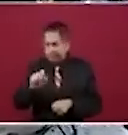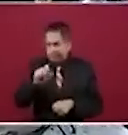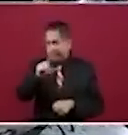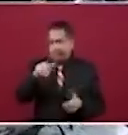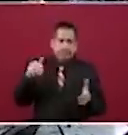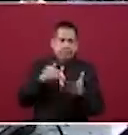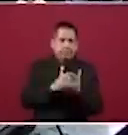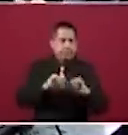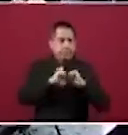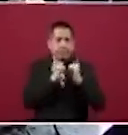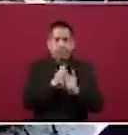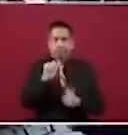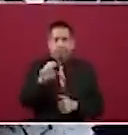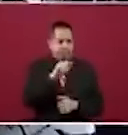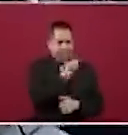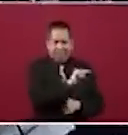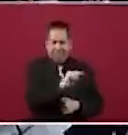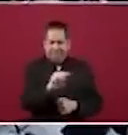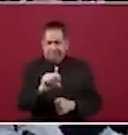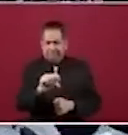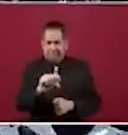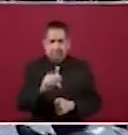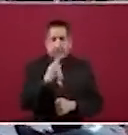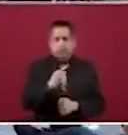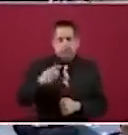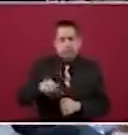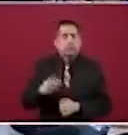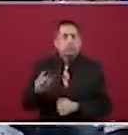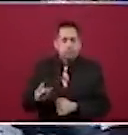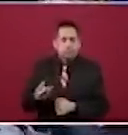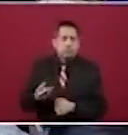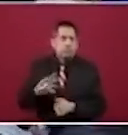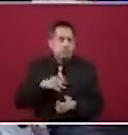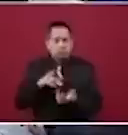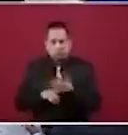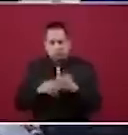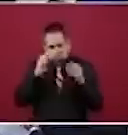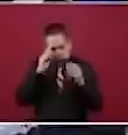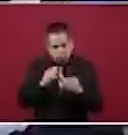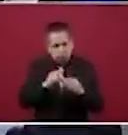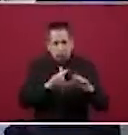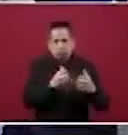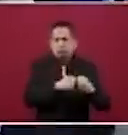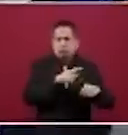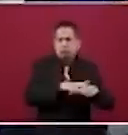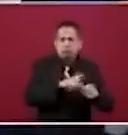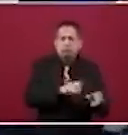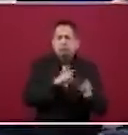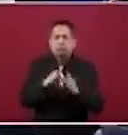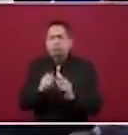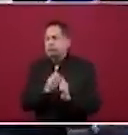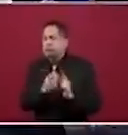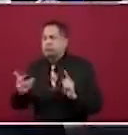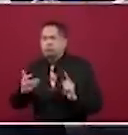mil organizaciones, solo una tercera parte de ellas se dedican al sector social. Preguntarle qué va a pasar